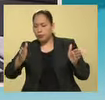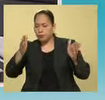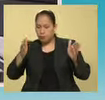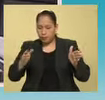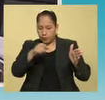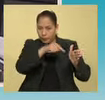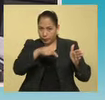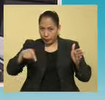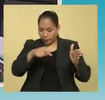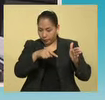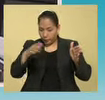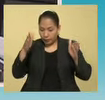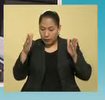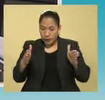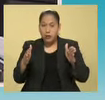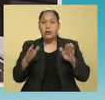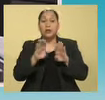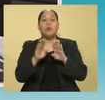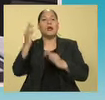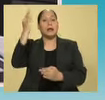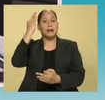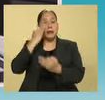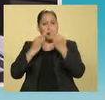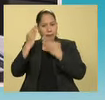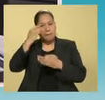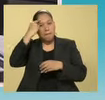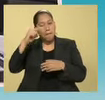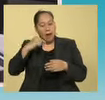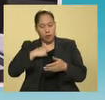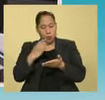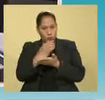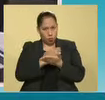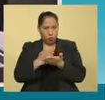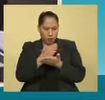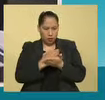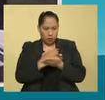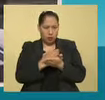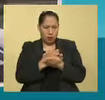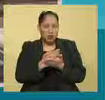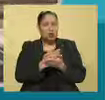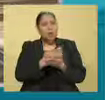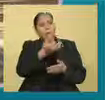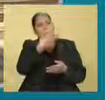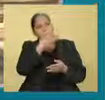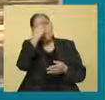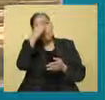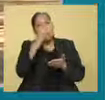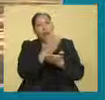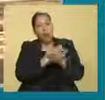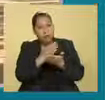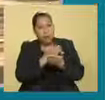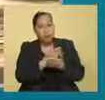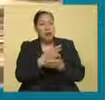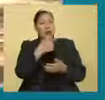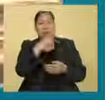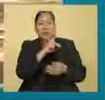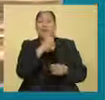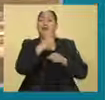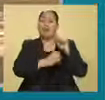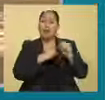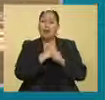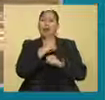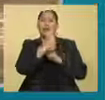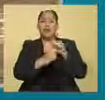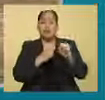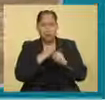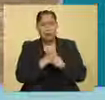de entre el tratamiento curativo, que es el que estuvimos recibiendo y que quizás seguramente durante mucho tiempo